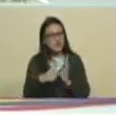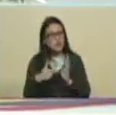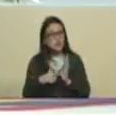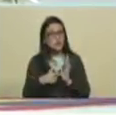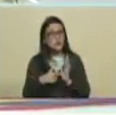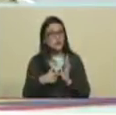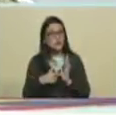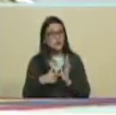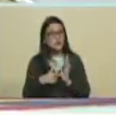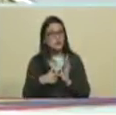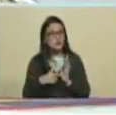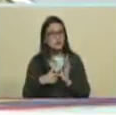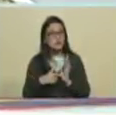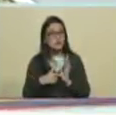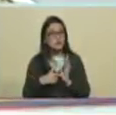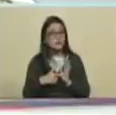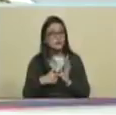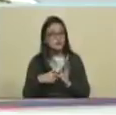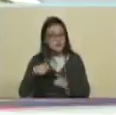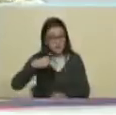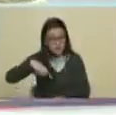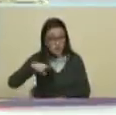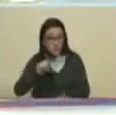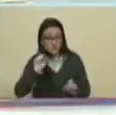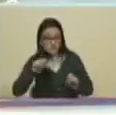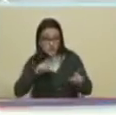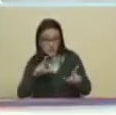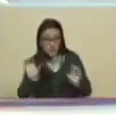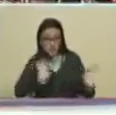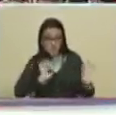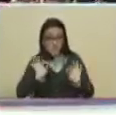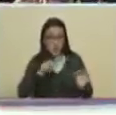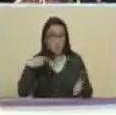¿Estamos preparados para pagar la deuda?